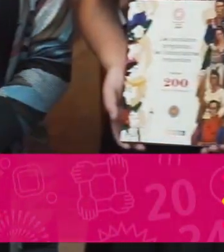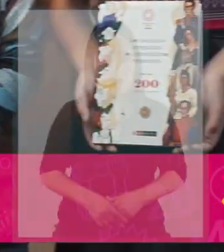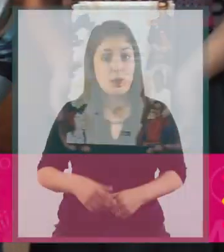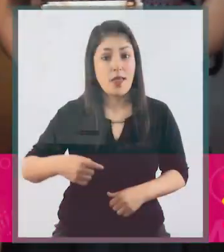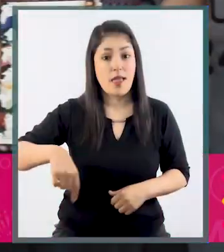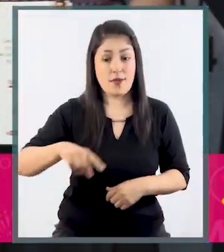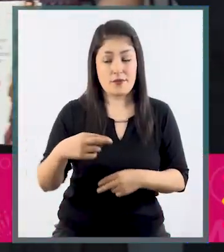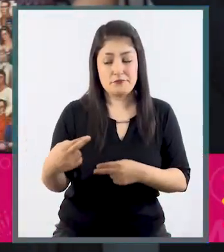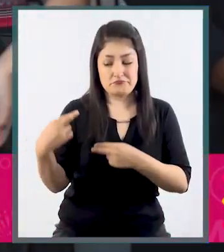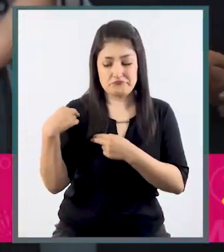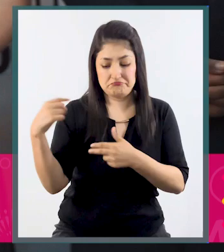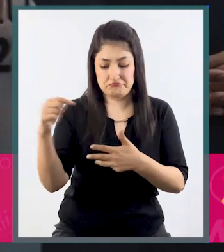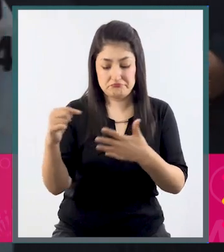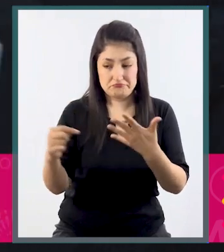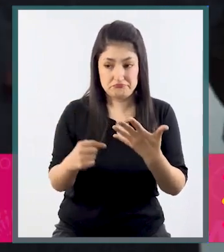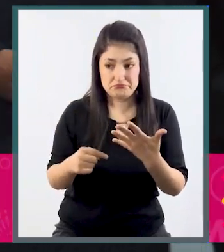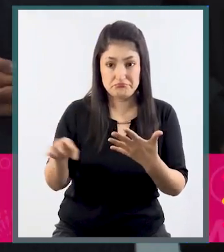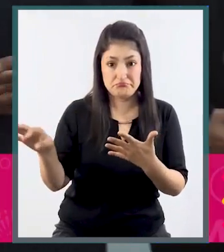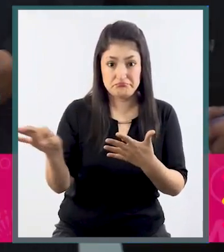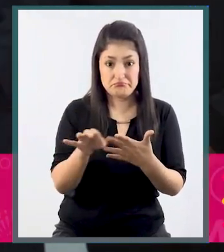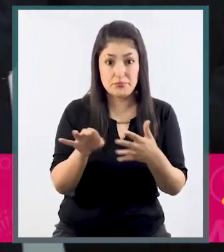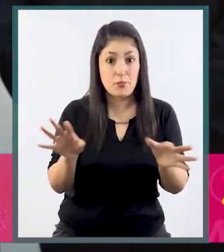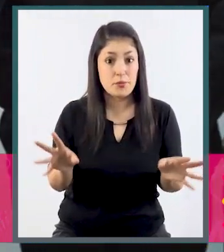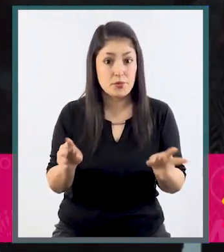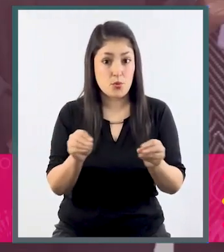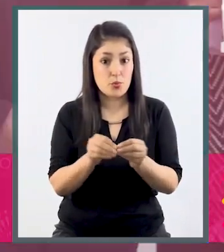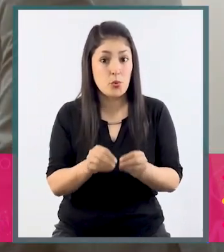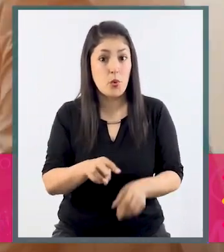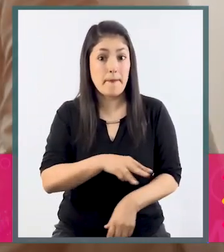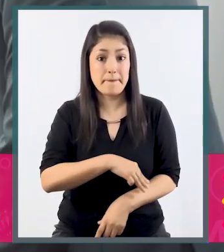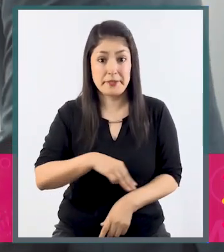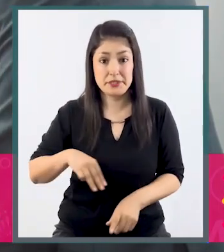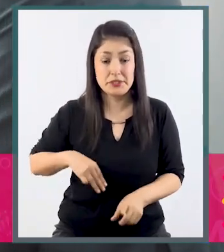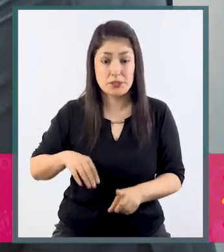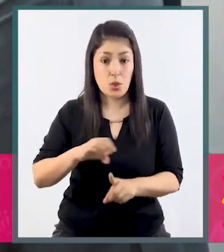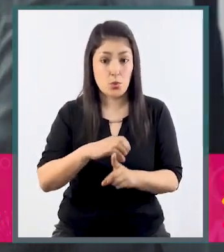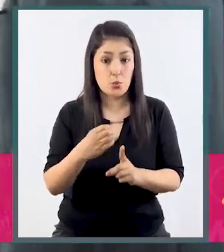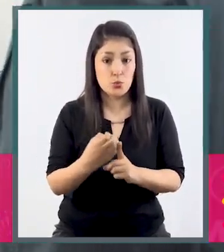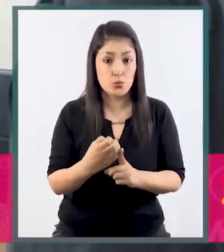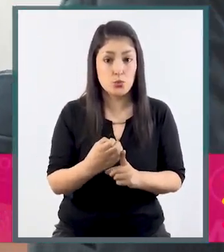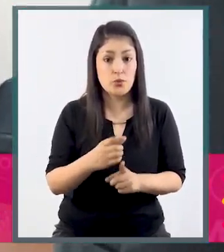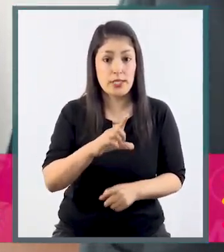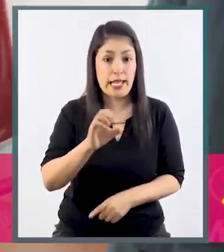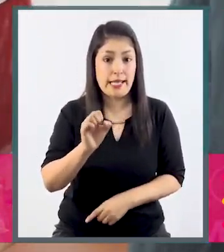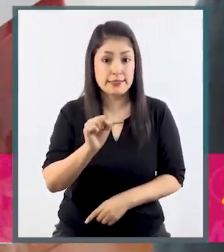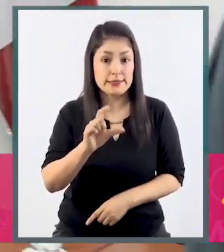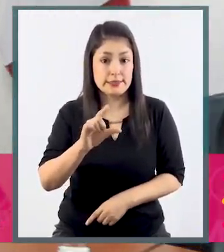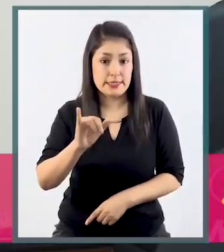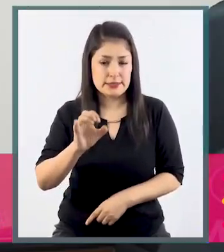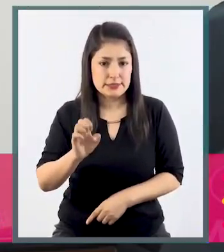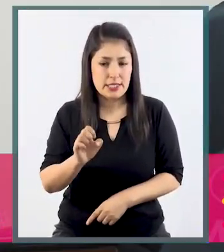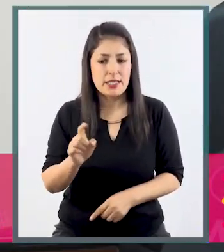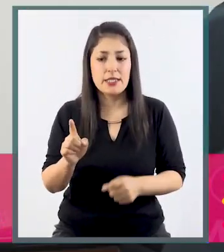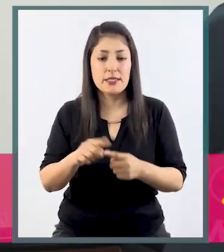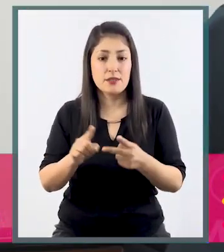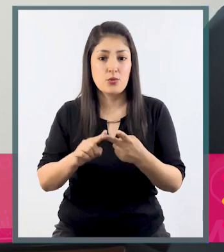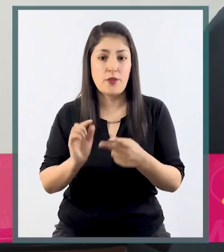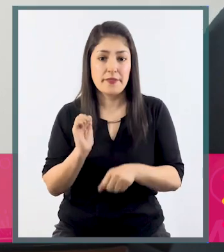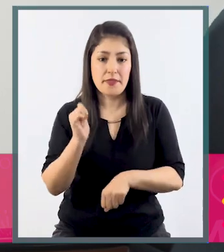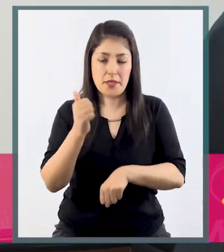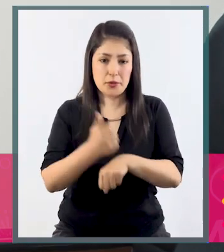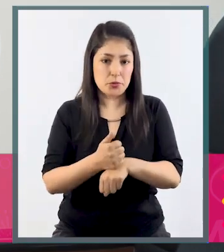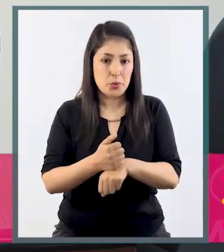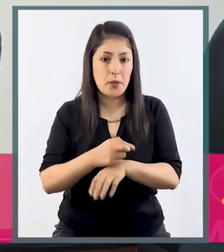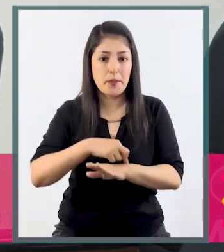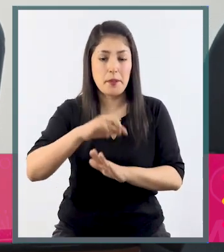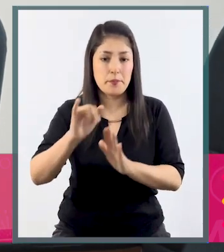Como parte de sus actividades, Voces del Bicentenario se reunieron con la ministra de Cultura, Leslie Urteaga, y con el director del